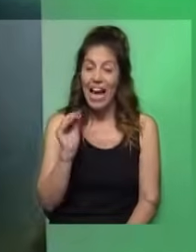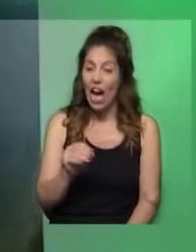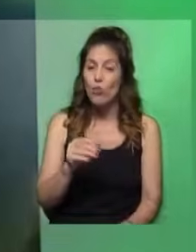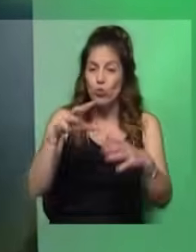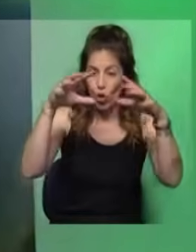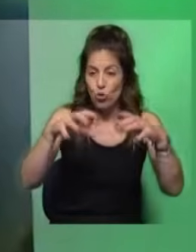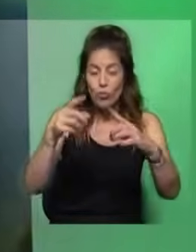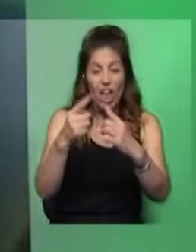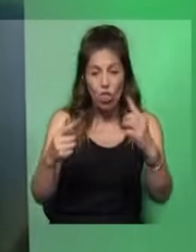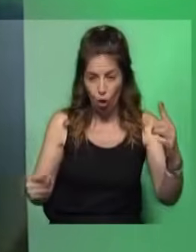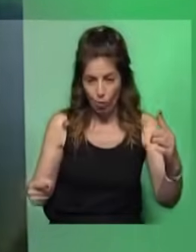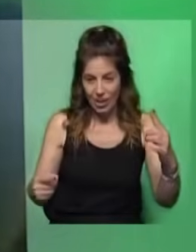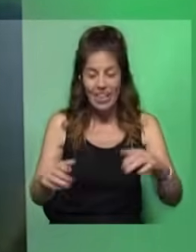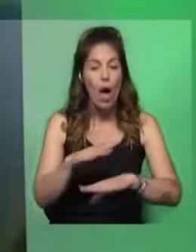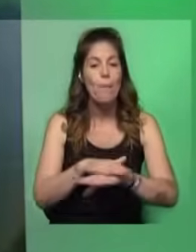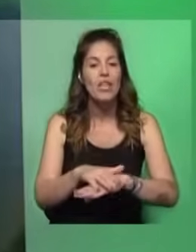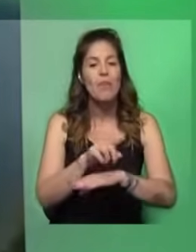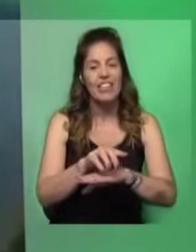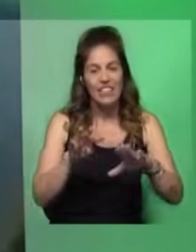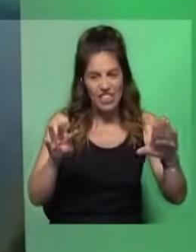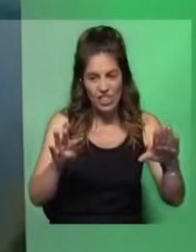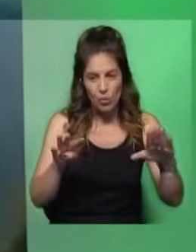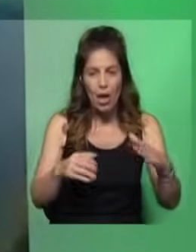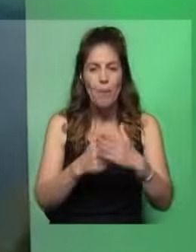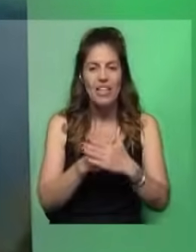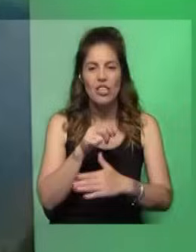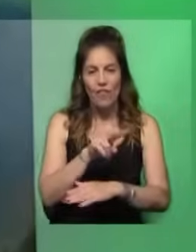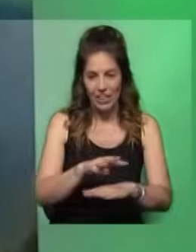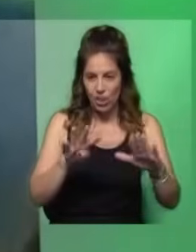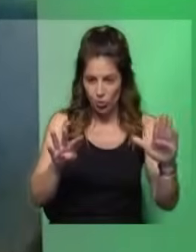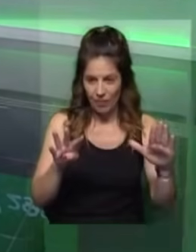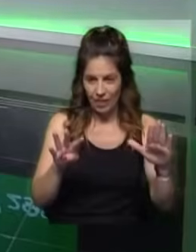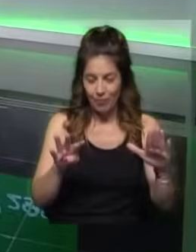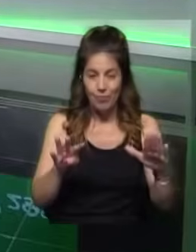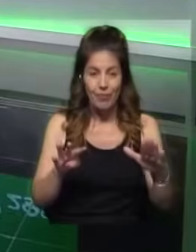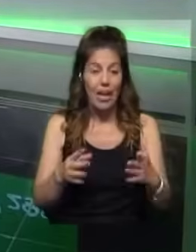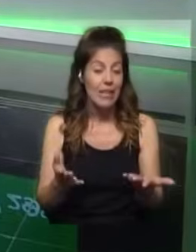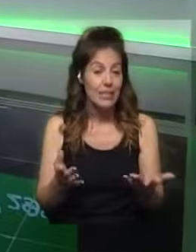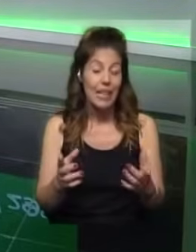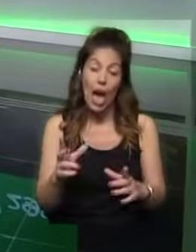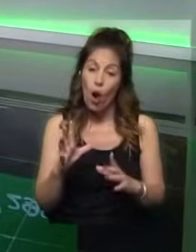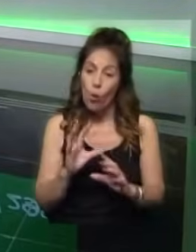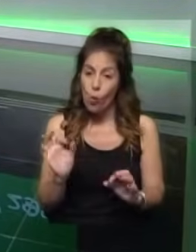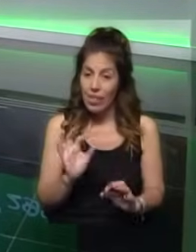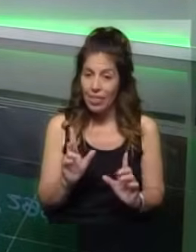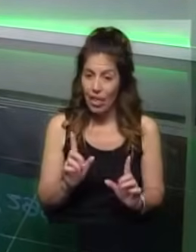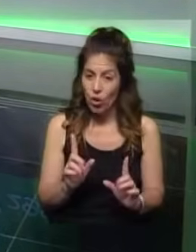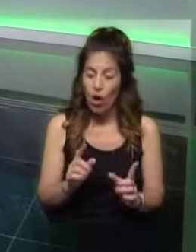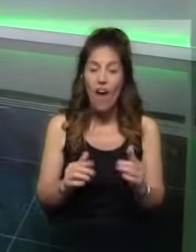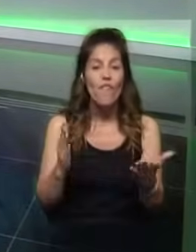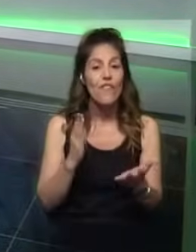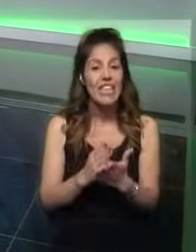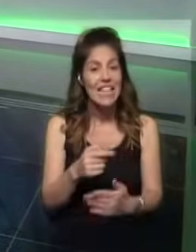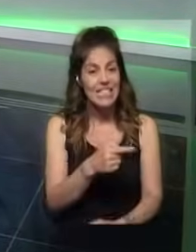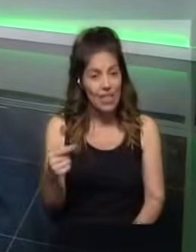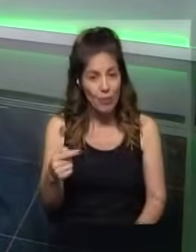lluvias y tormentas una mínima de 19 grados y una máxima de 29 Así que a tomar las precauciones porque efectivamente al final de la